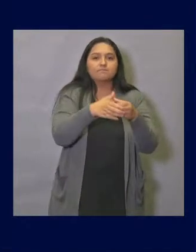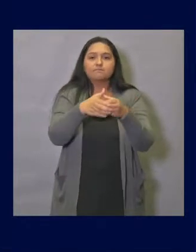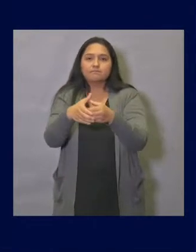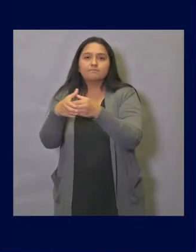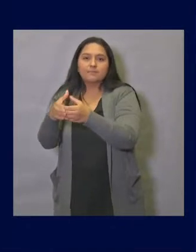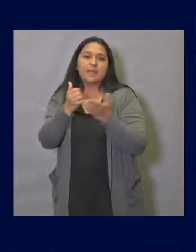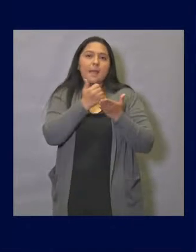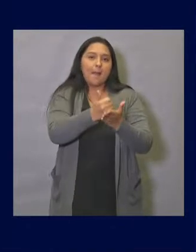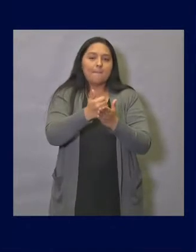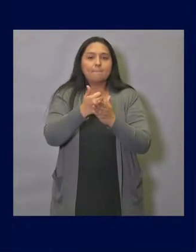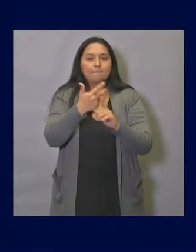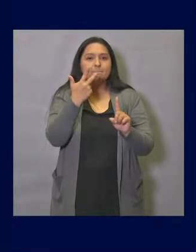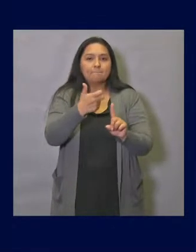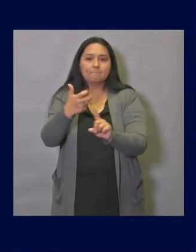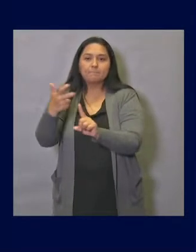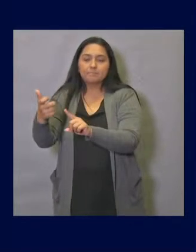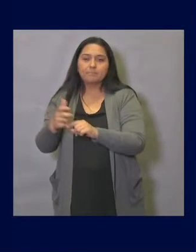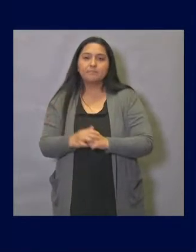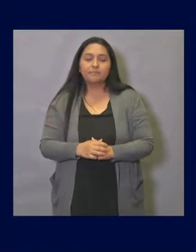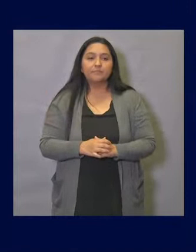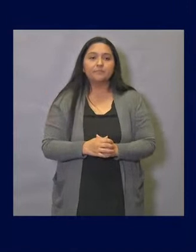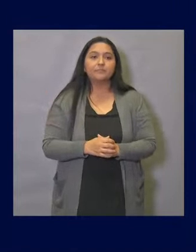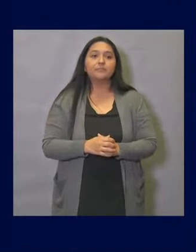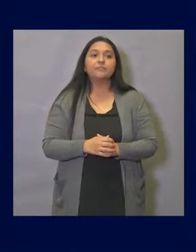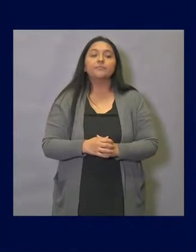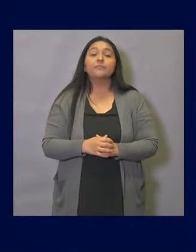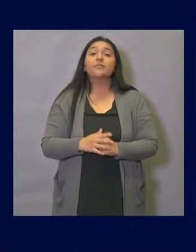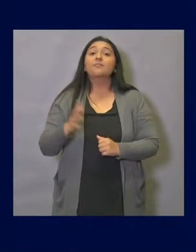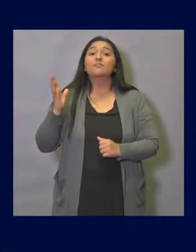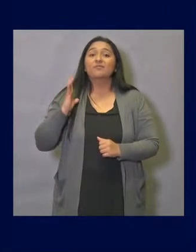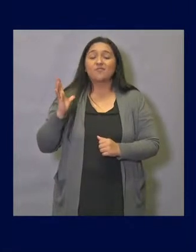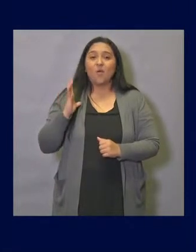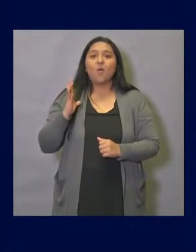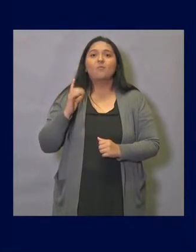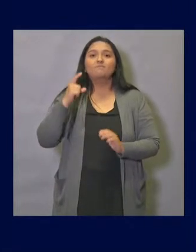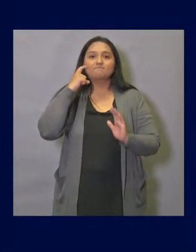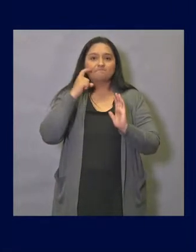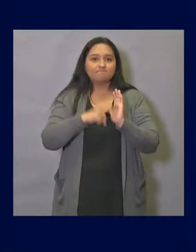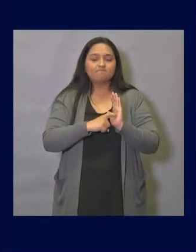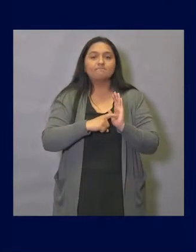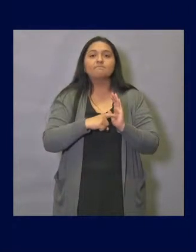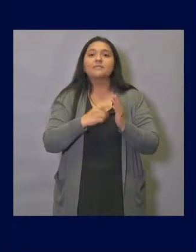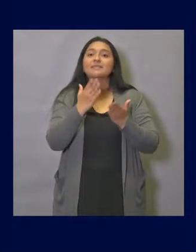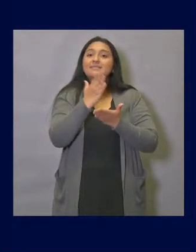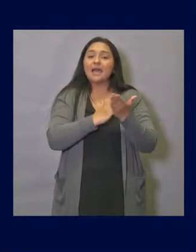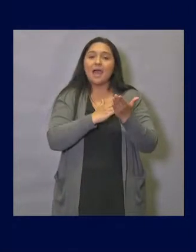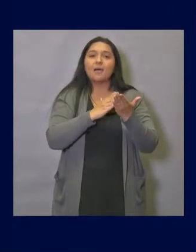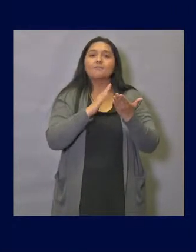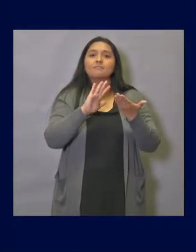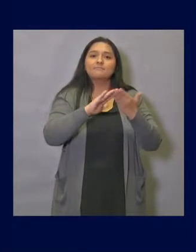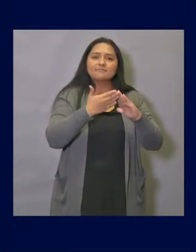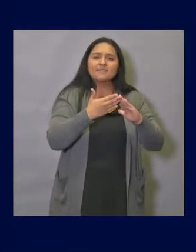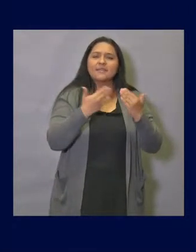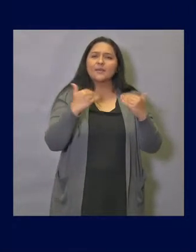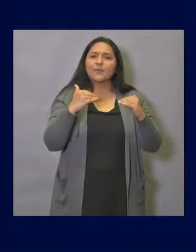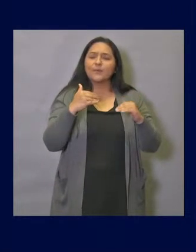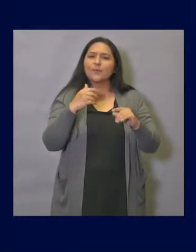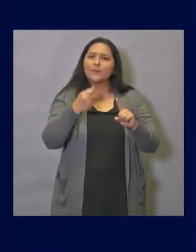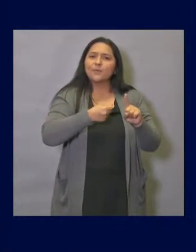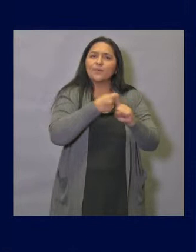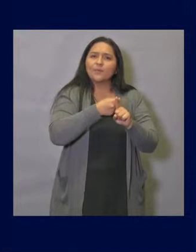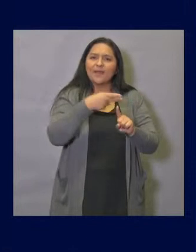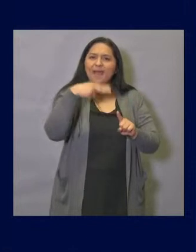En el pasado hemos visto algunas comunidades con las tasas de casos más altas y hemos enfocado